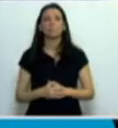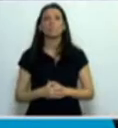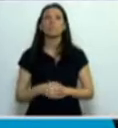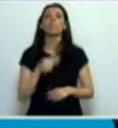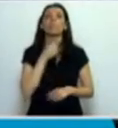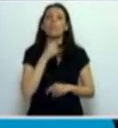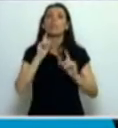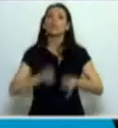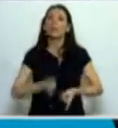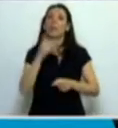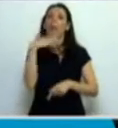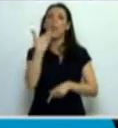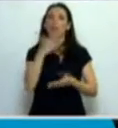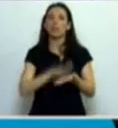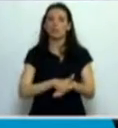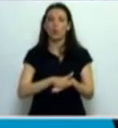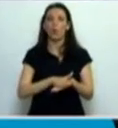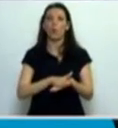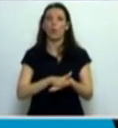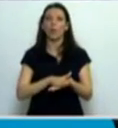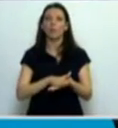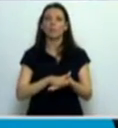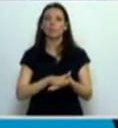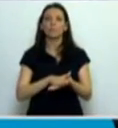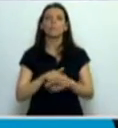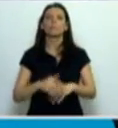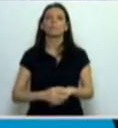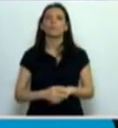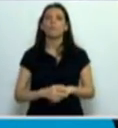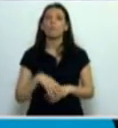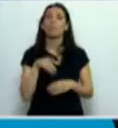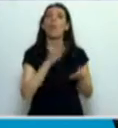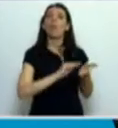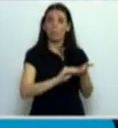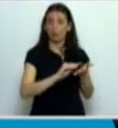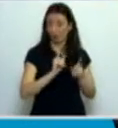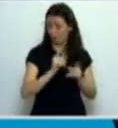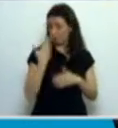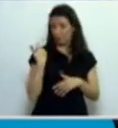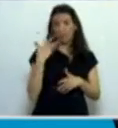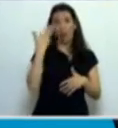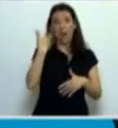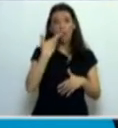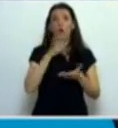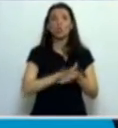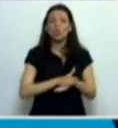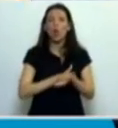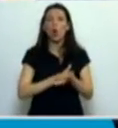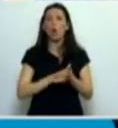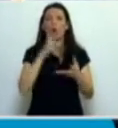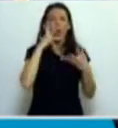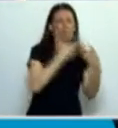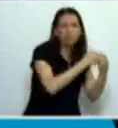Quiero detenerme también en otra cuestión que el diputado Calcaño planteó, que tiene que ver con la unanimidad